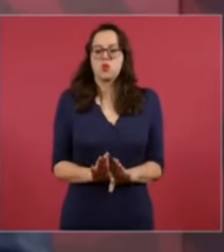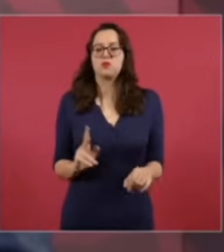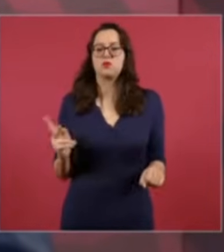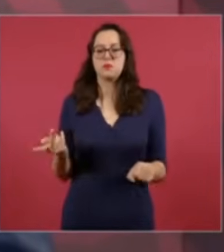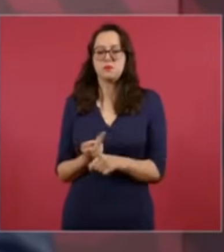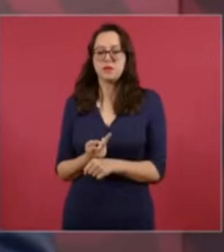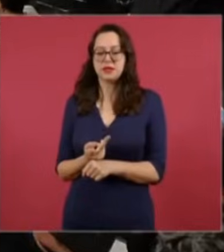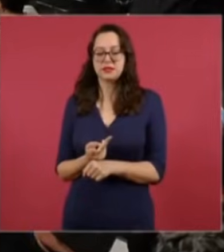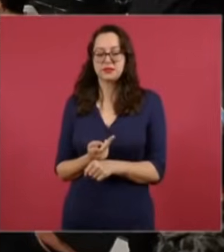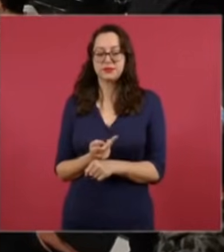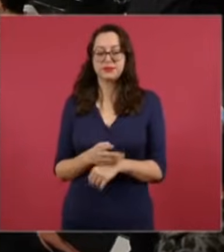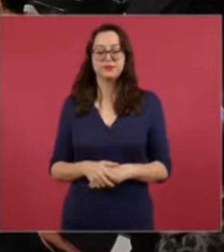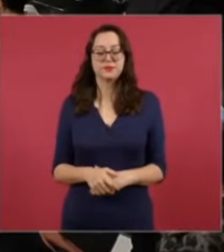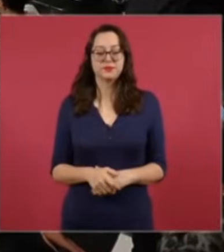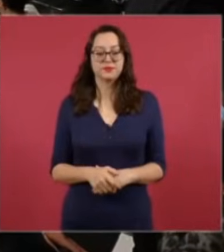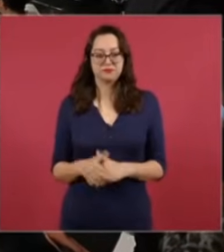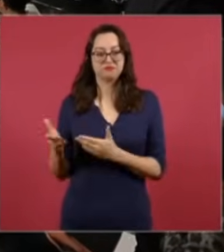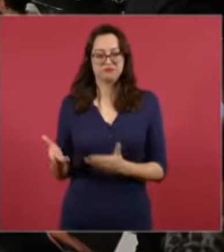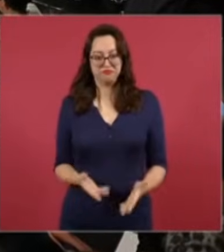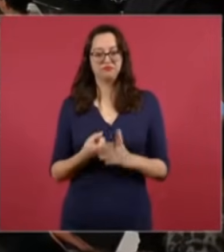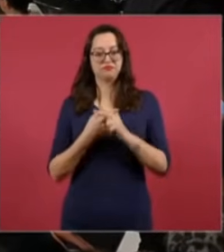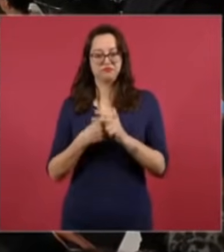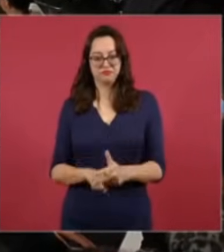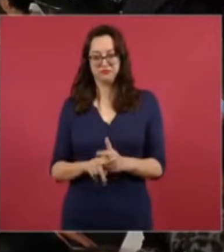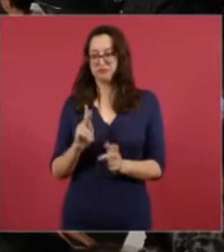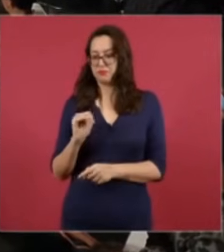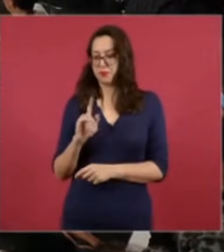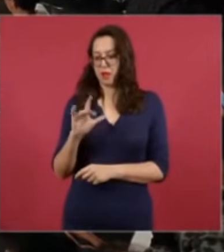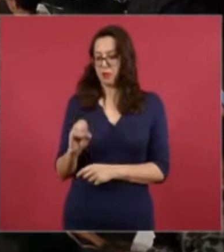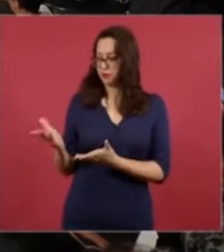encuentra. De modo que empezamos con Pablo.